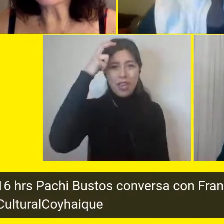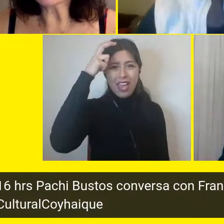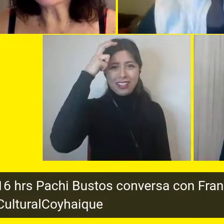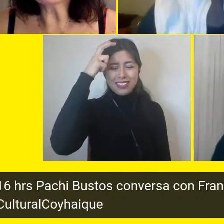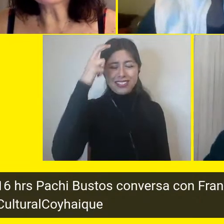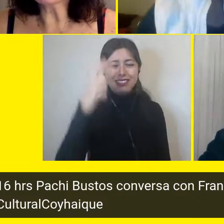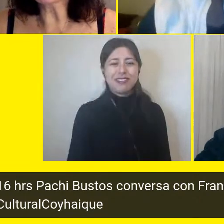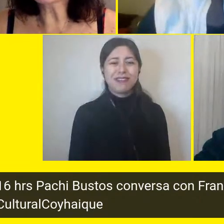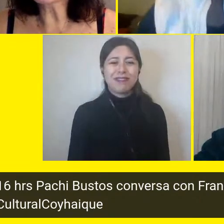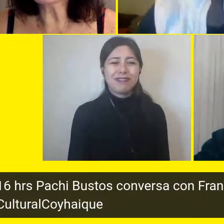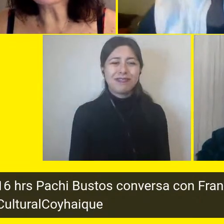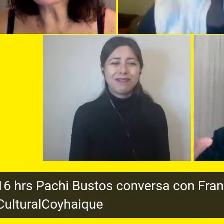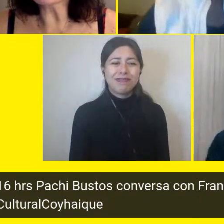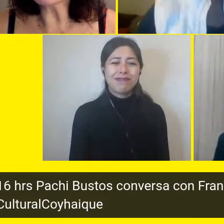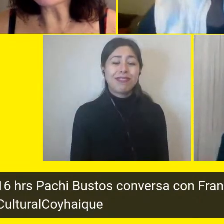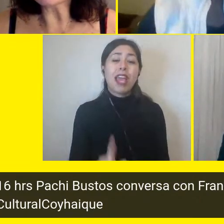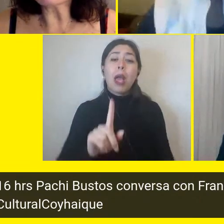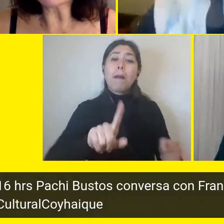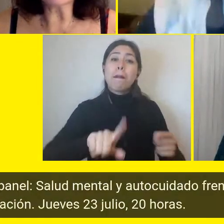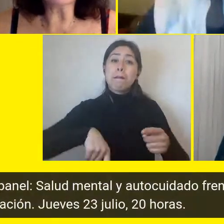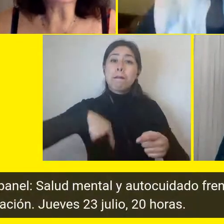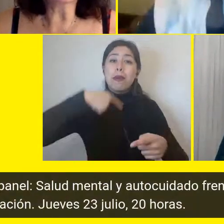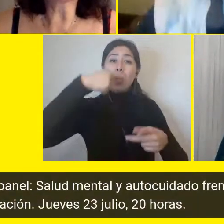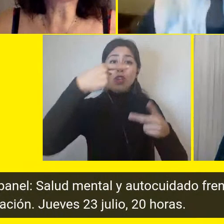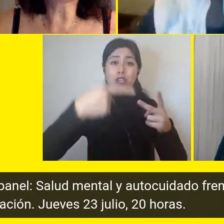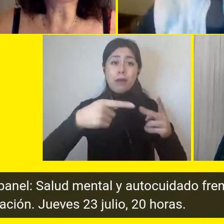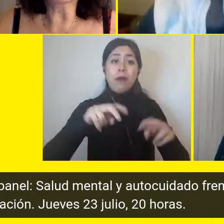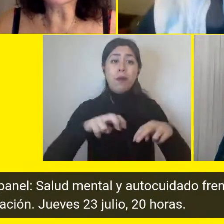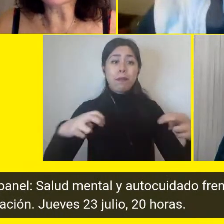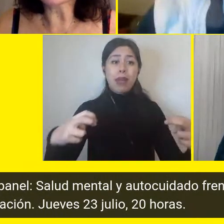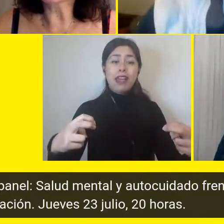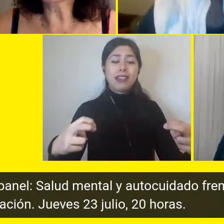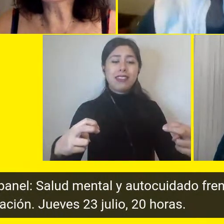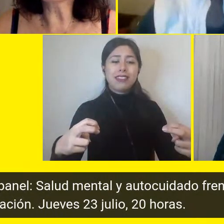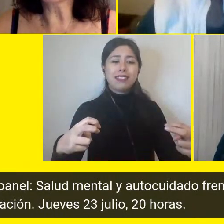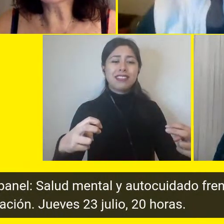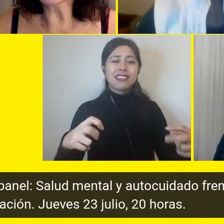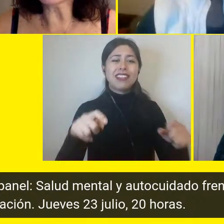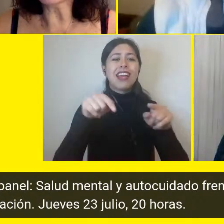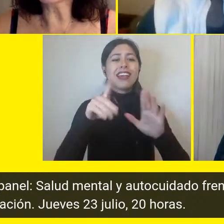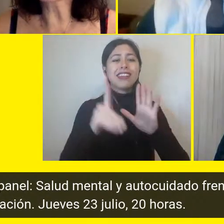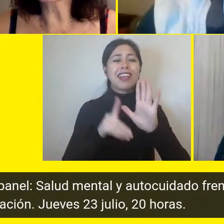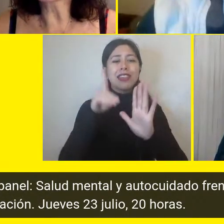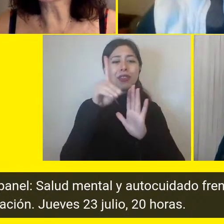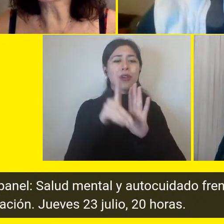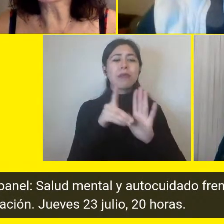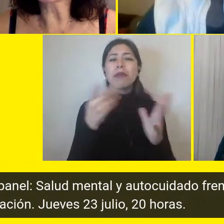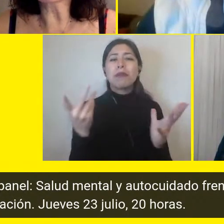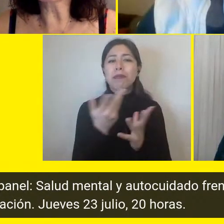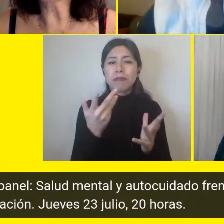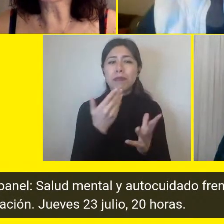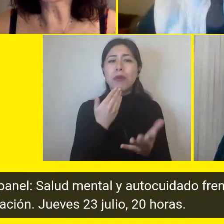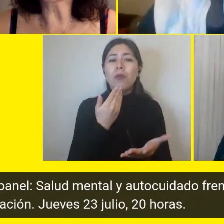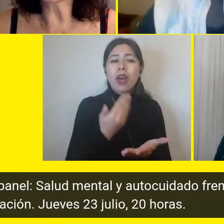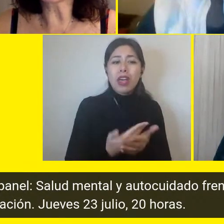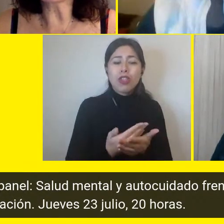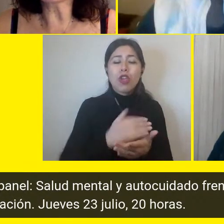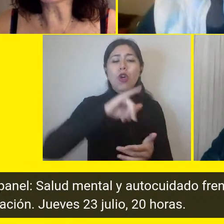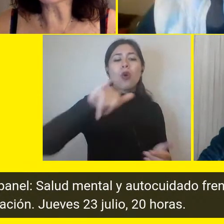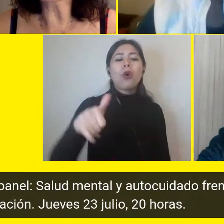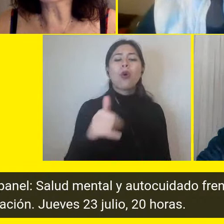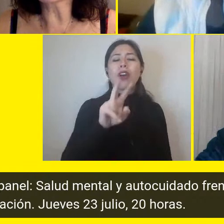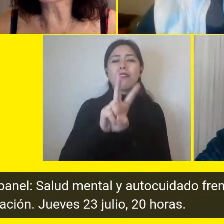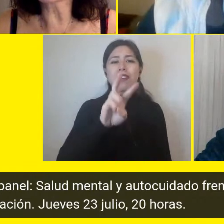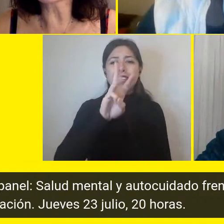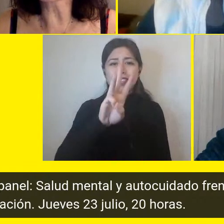linda ciudad. El próximo panel en torno a este documental es el jueves 23 de